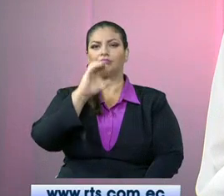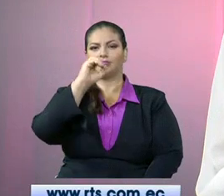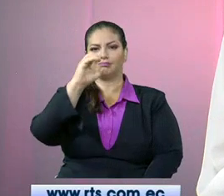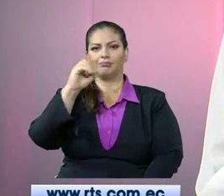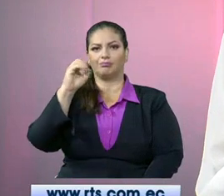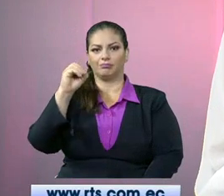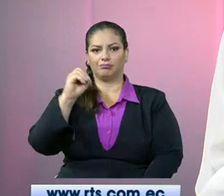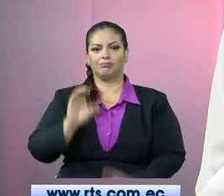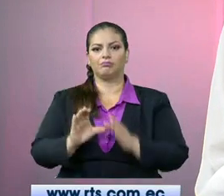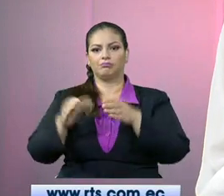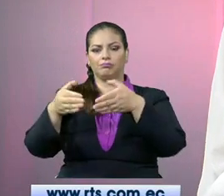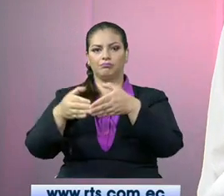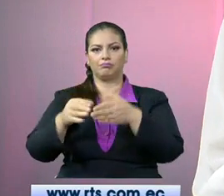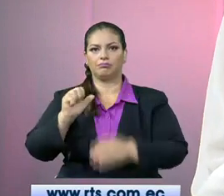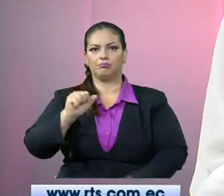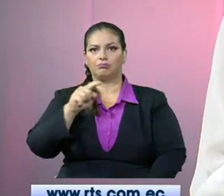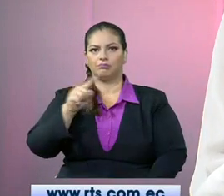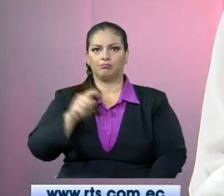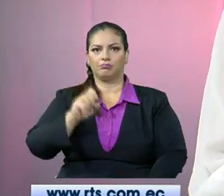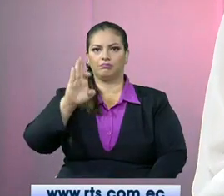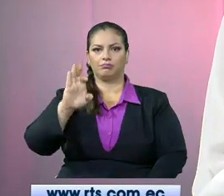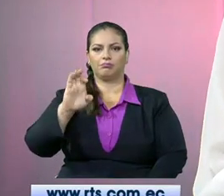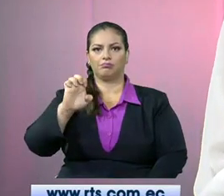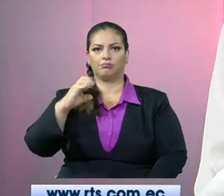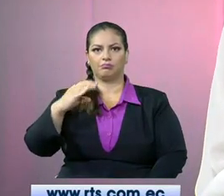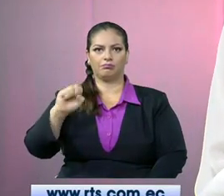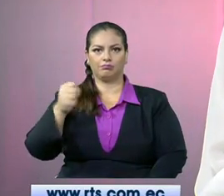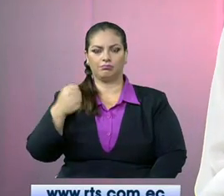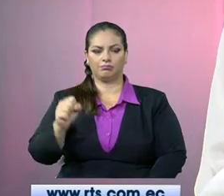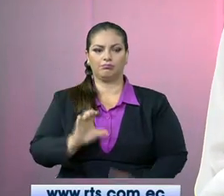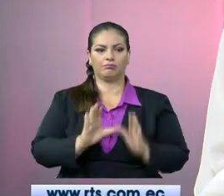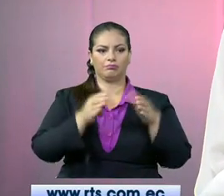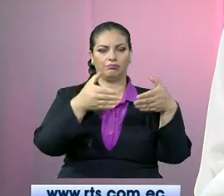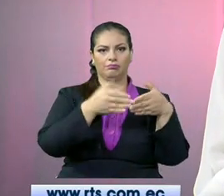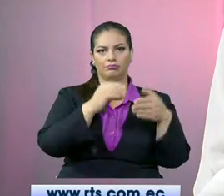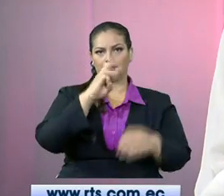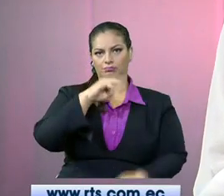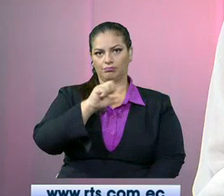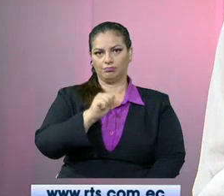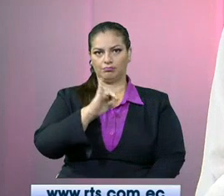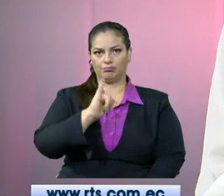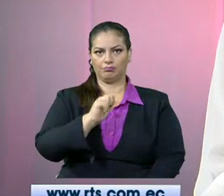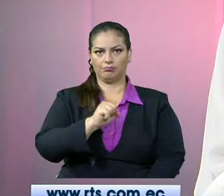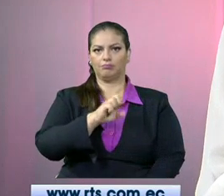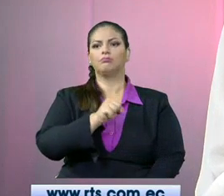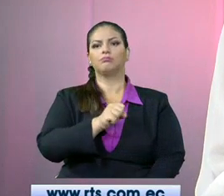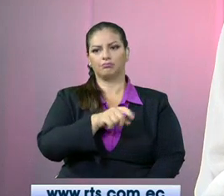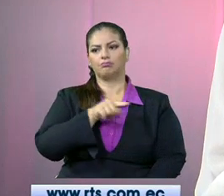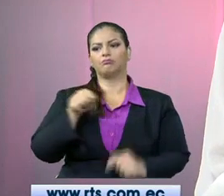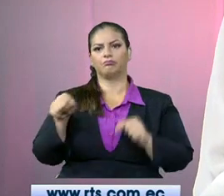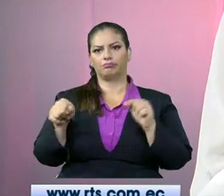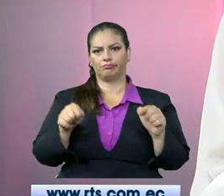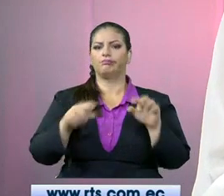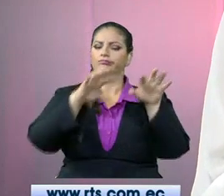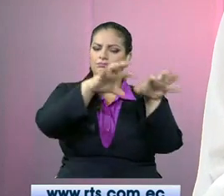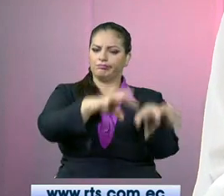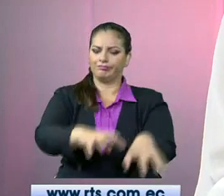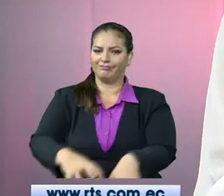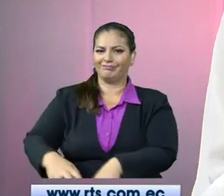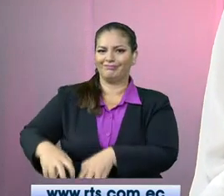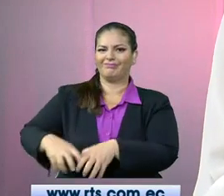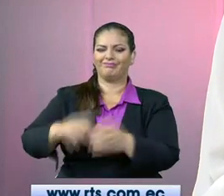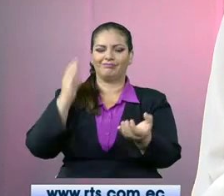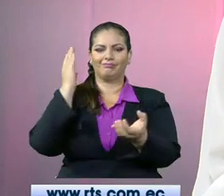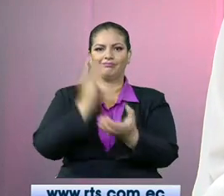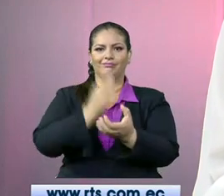unos 2.000 años. Sin embargo, investigaciones recientes indican que al menos una variedad de cacao tiene su origen en